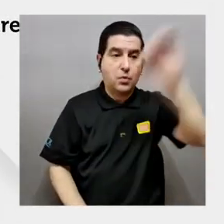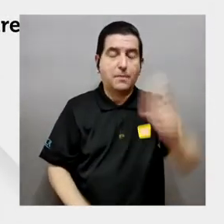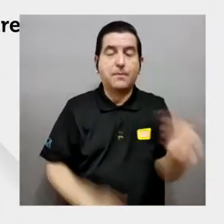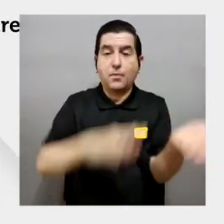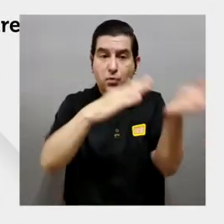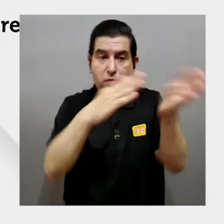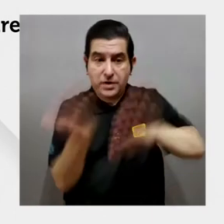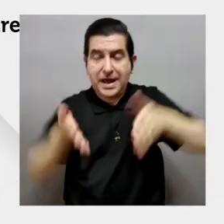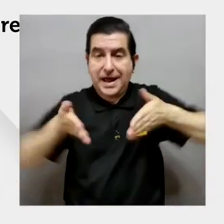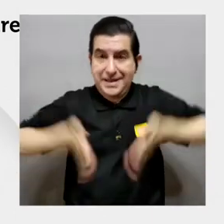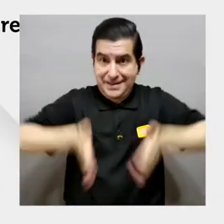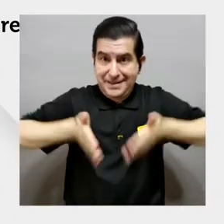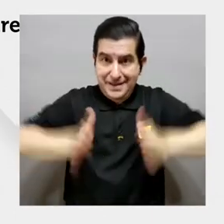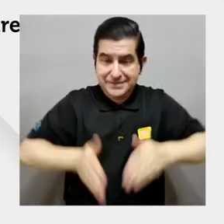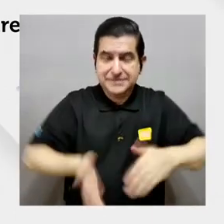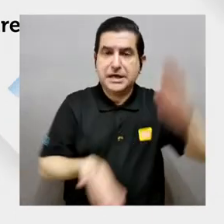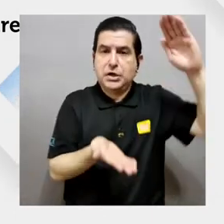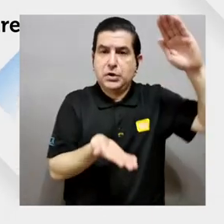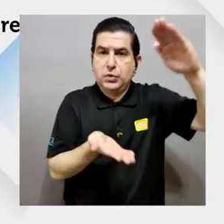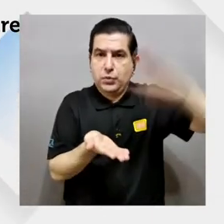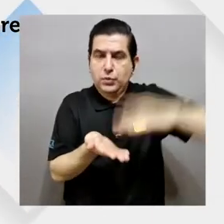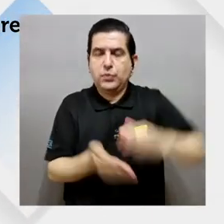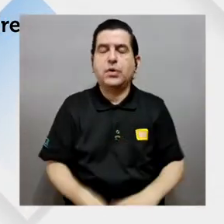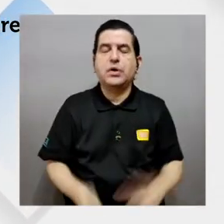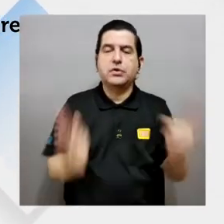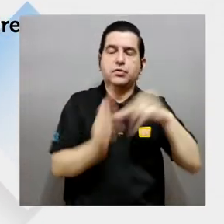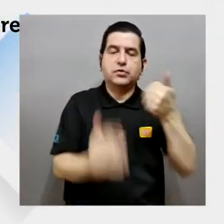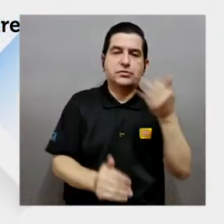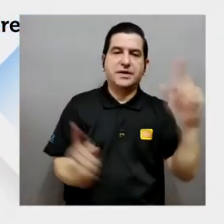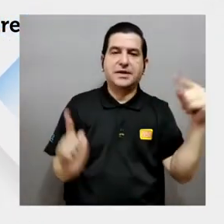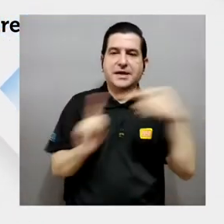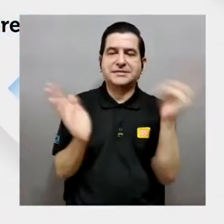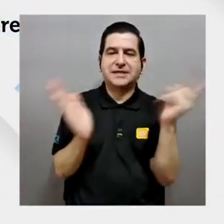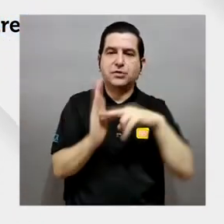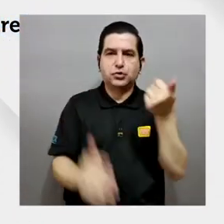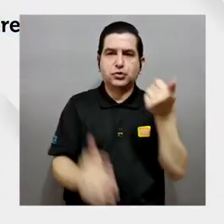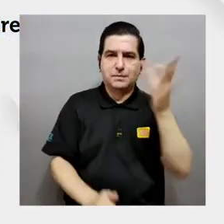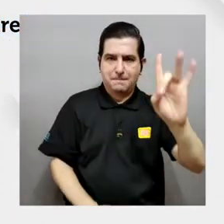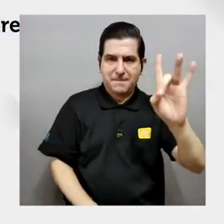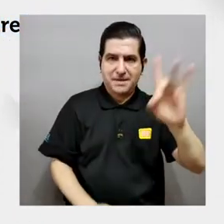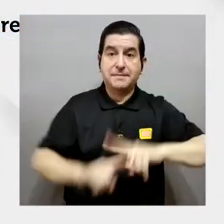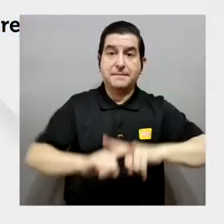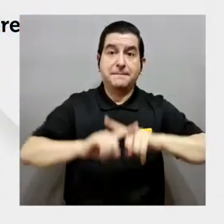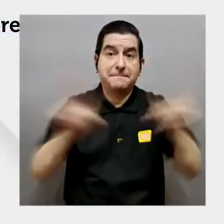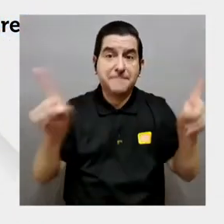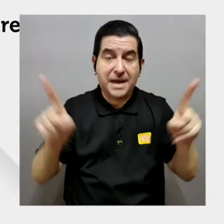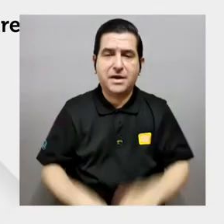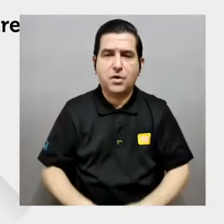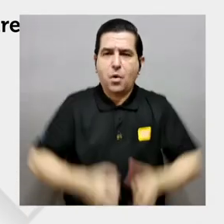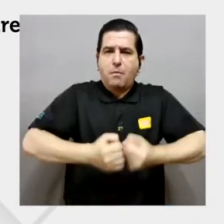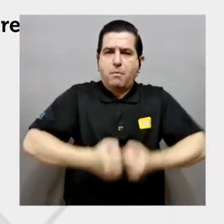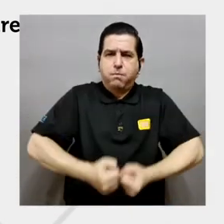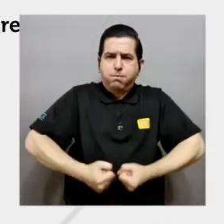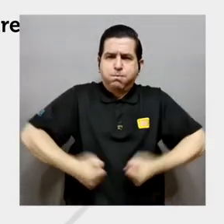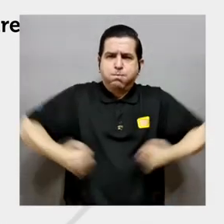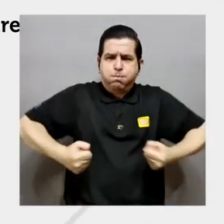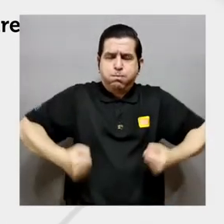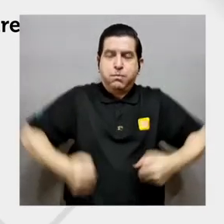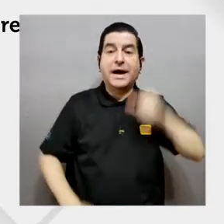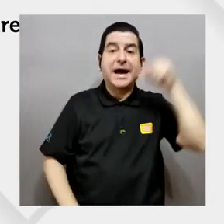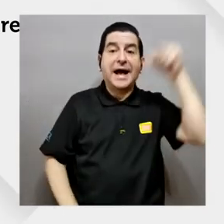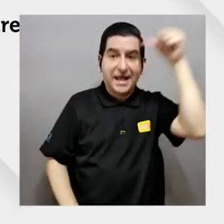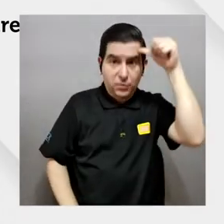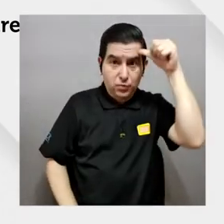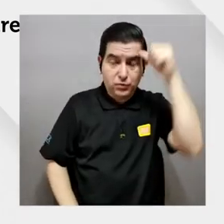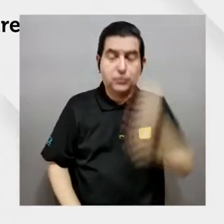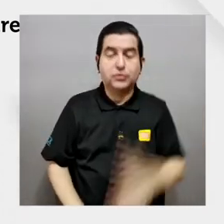95%. La tasa de mortalidad en nacimientos disminuyó entre el 2014 y el 2018. Sin embargo, el sobrepeso